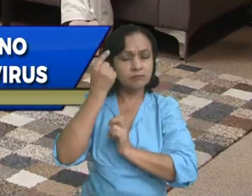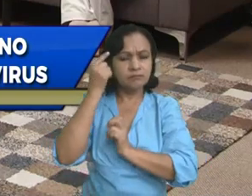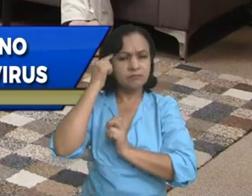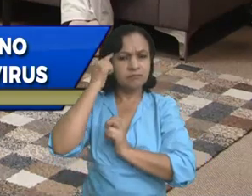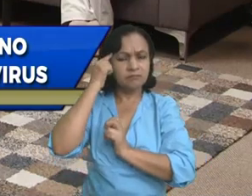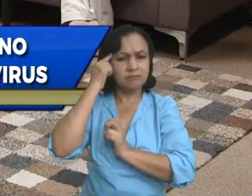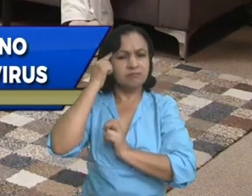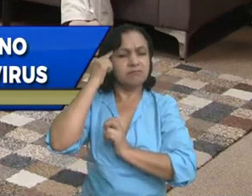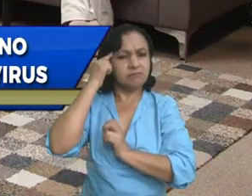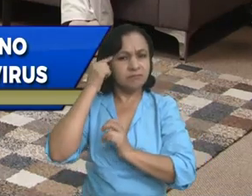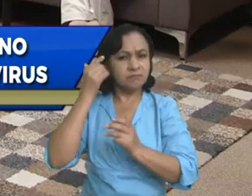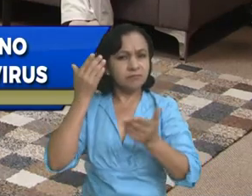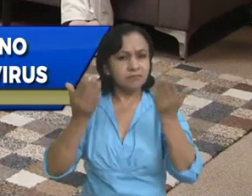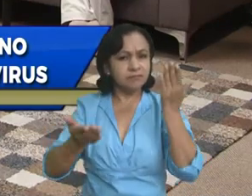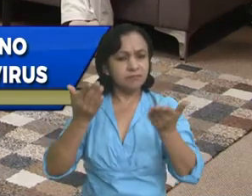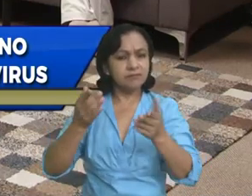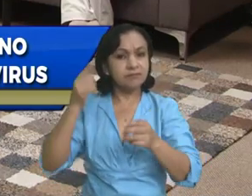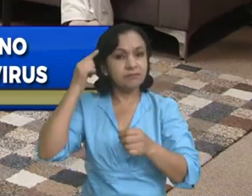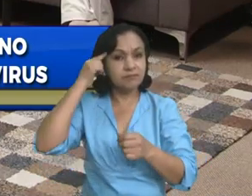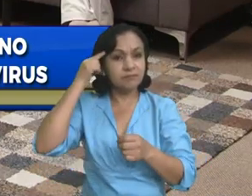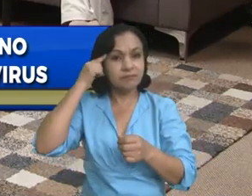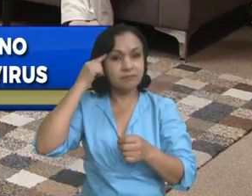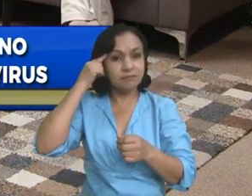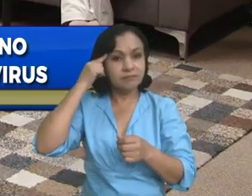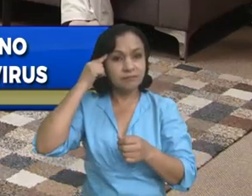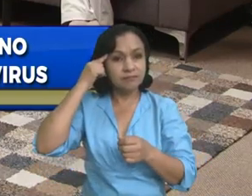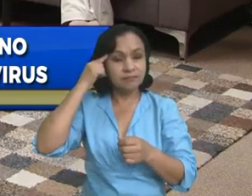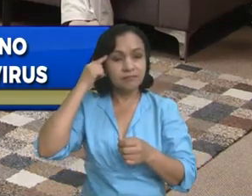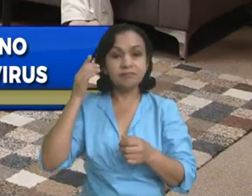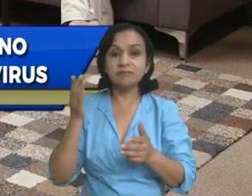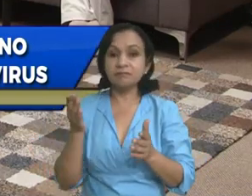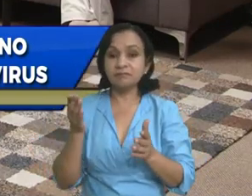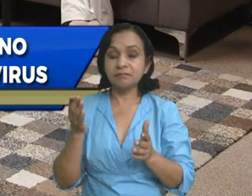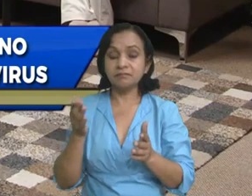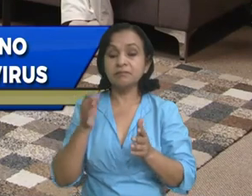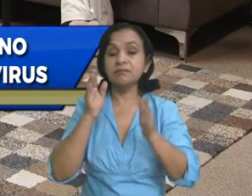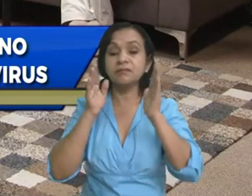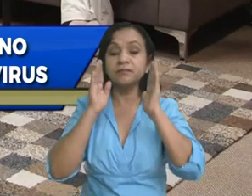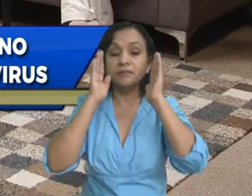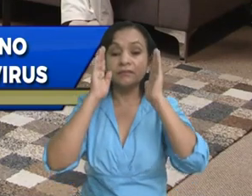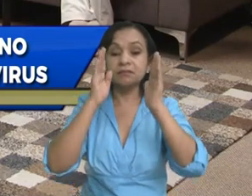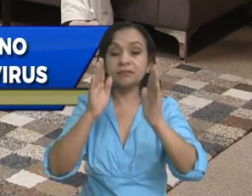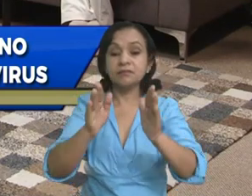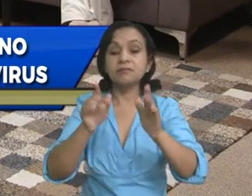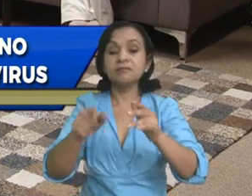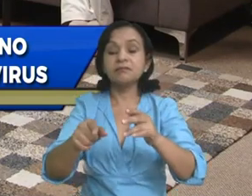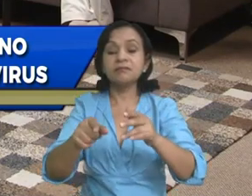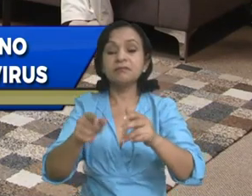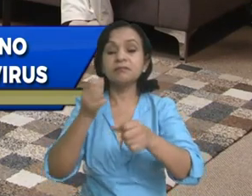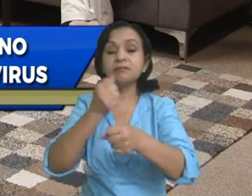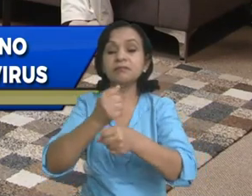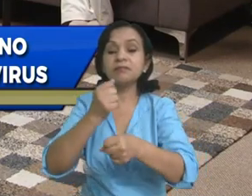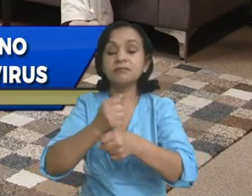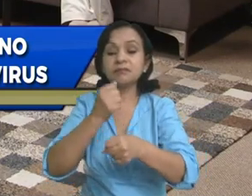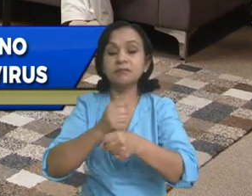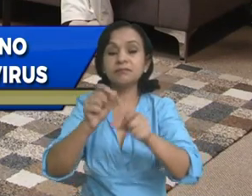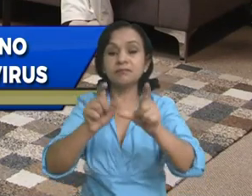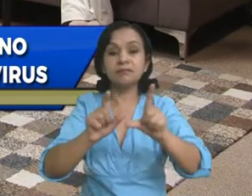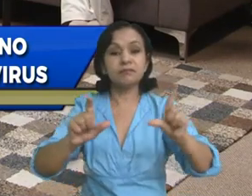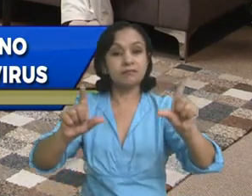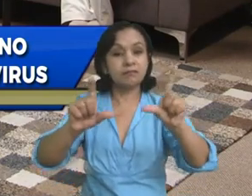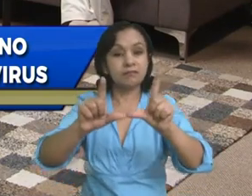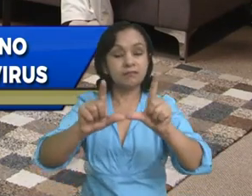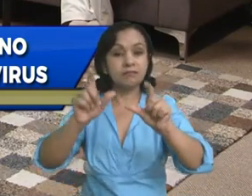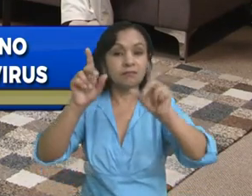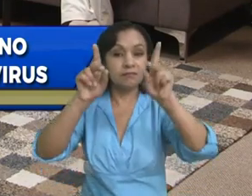mente viniese a la imagen únicamente la atención en el momento, ir a contener, ir a trabajar en el terreno con